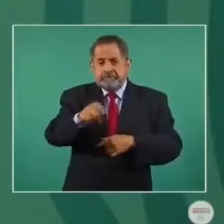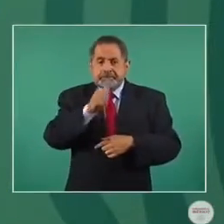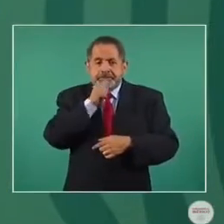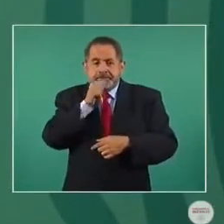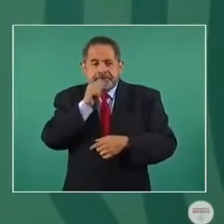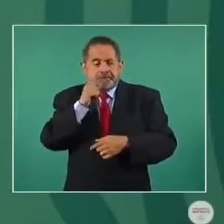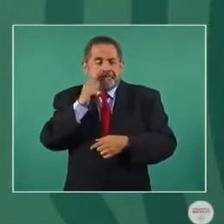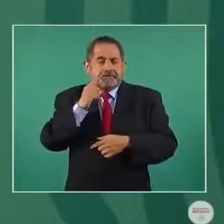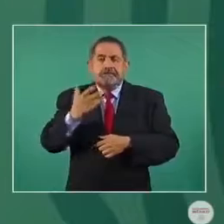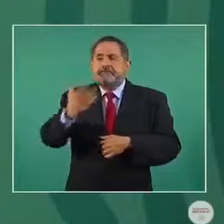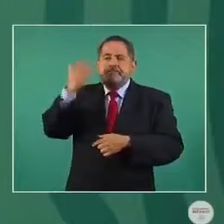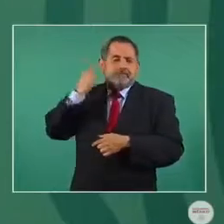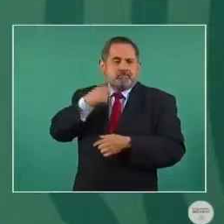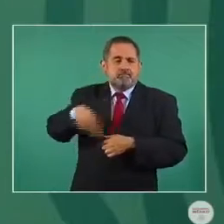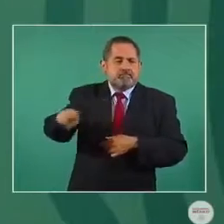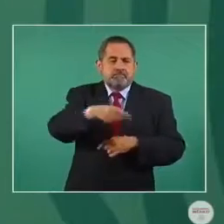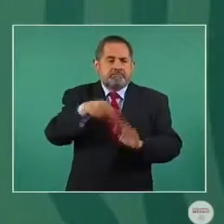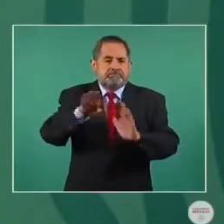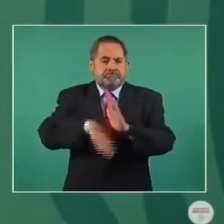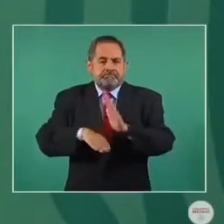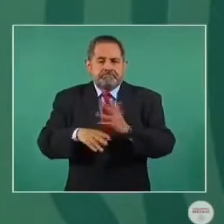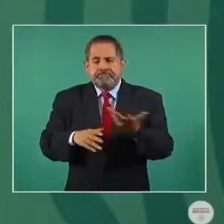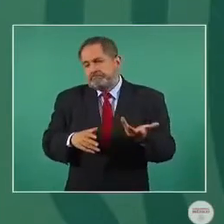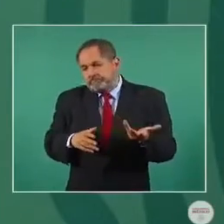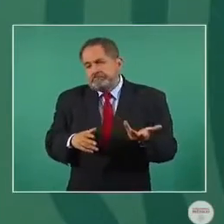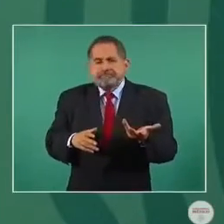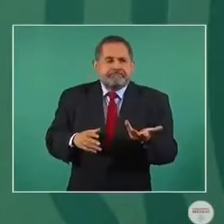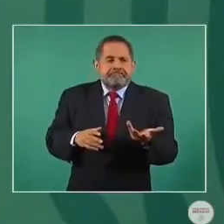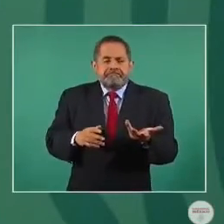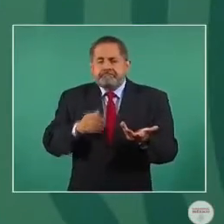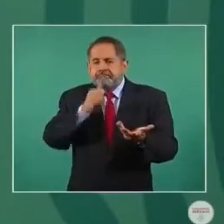vivir la época de mayor